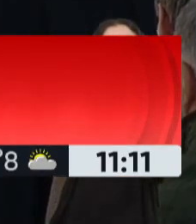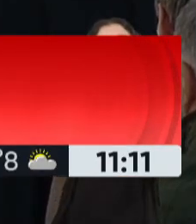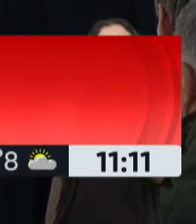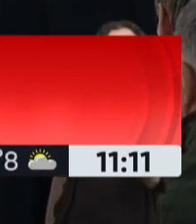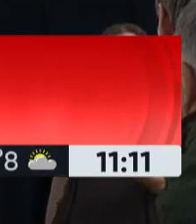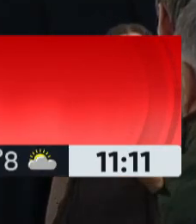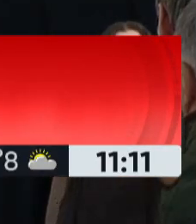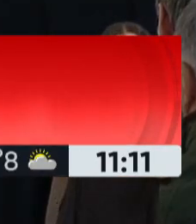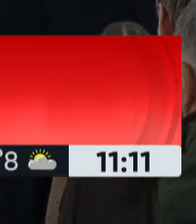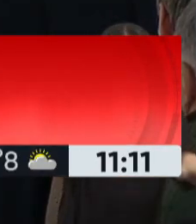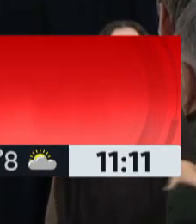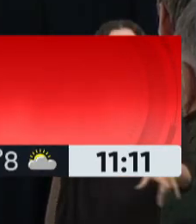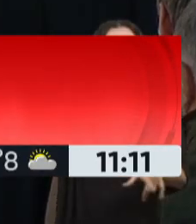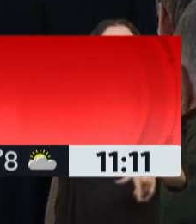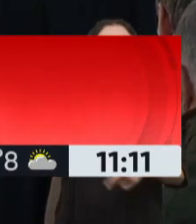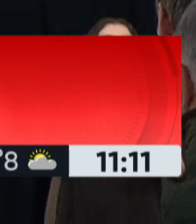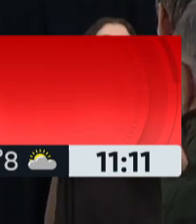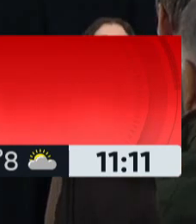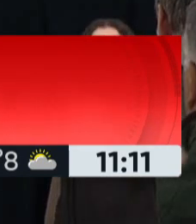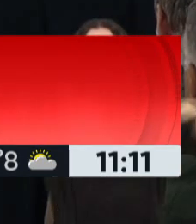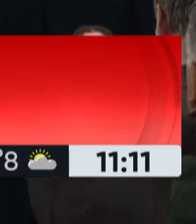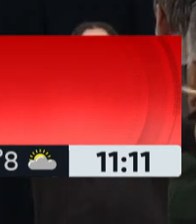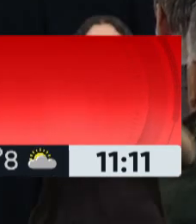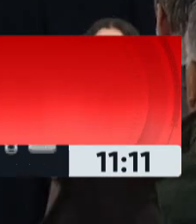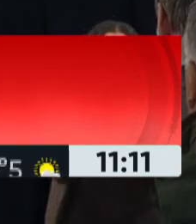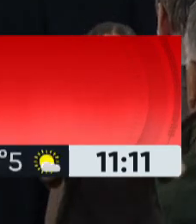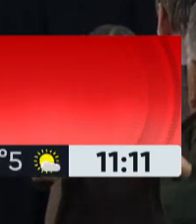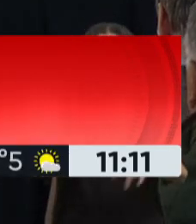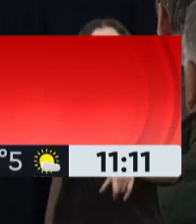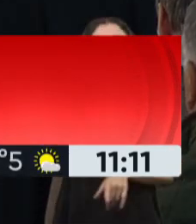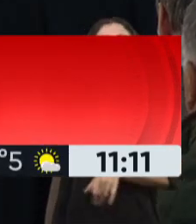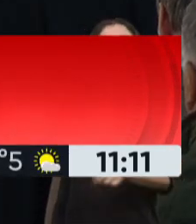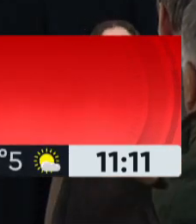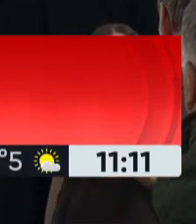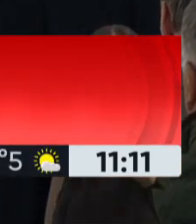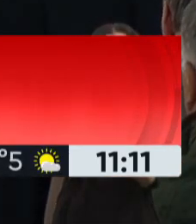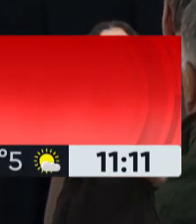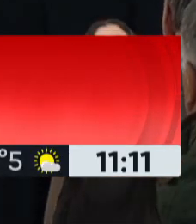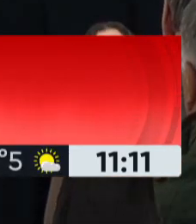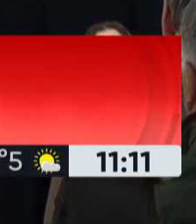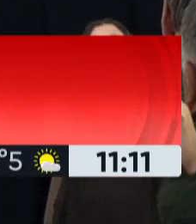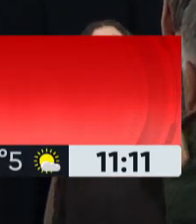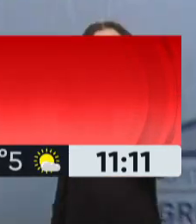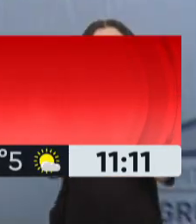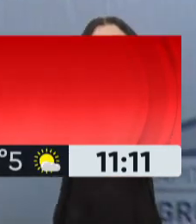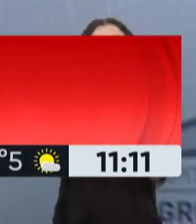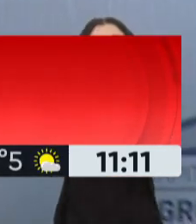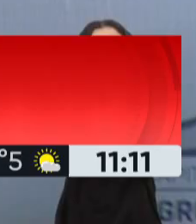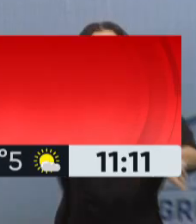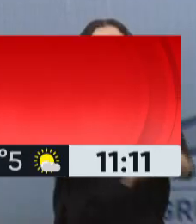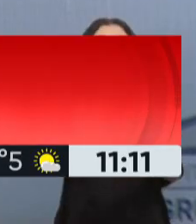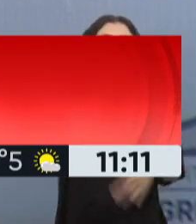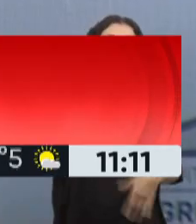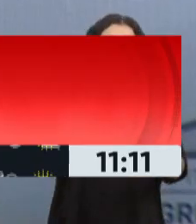grandes, medianos o pequeños, que diariamente sirven a la patria cultivando el suelo argentino. Nuestro suelo ha sido bendecido con